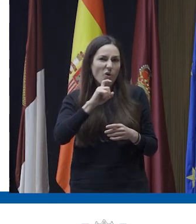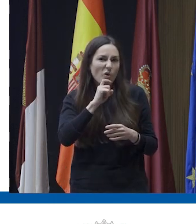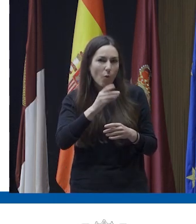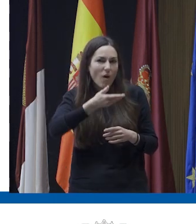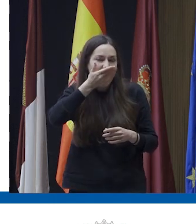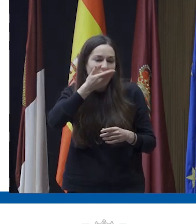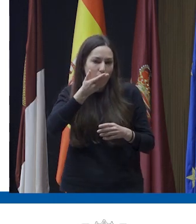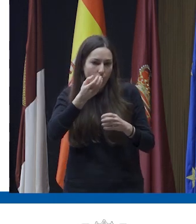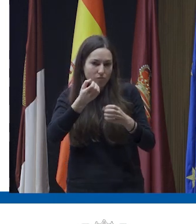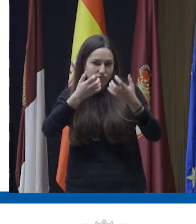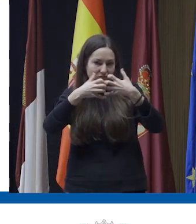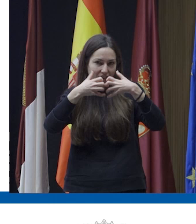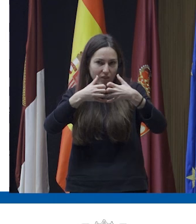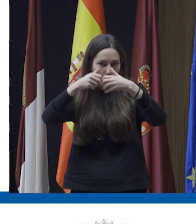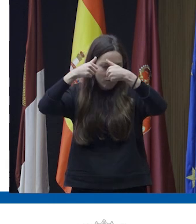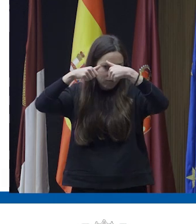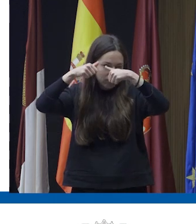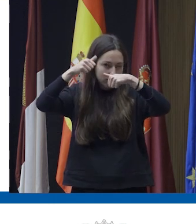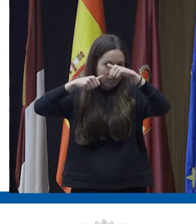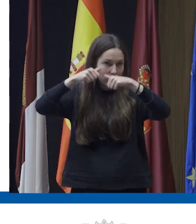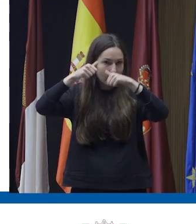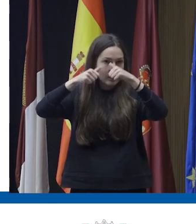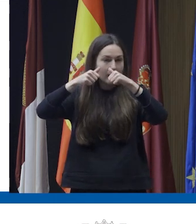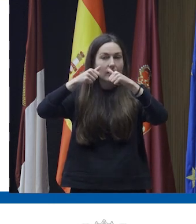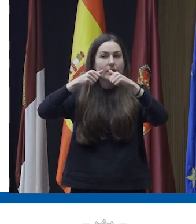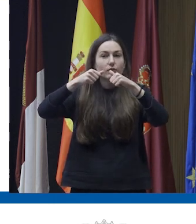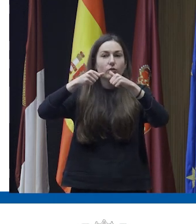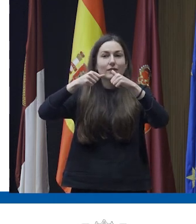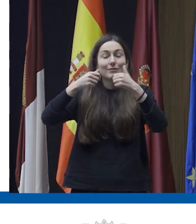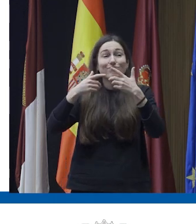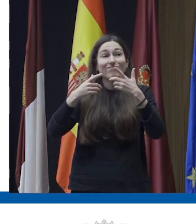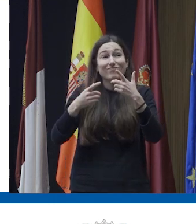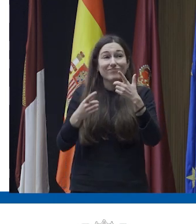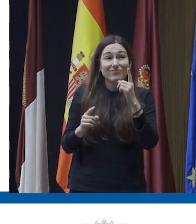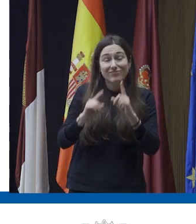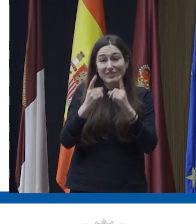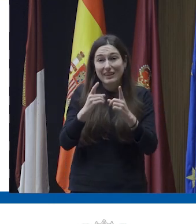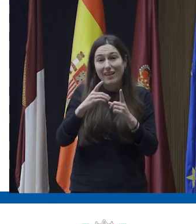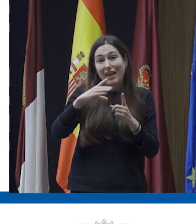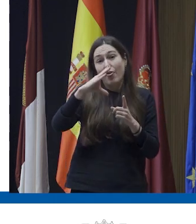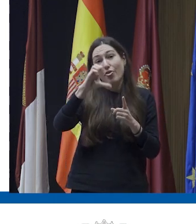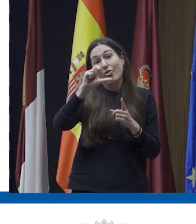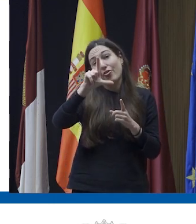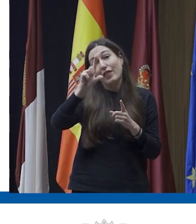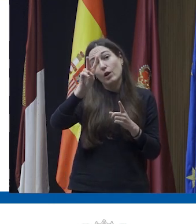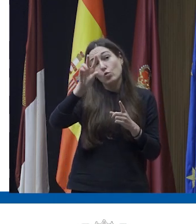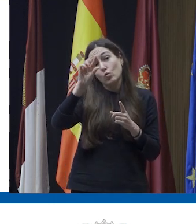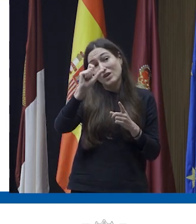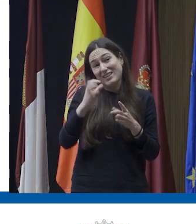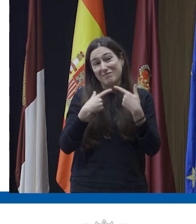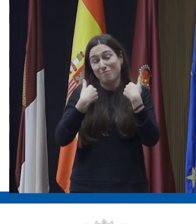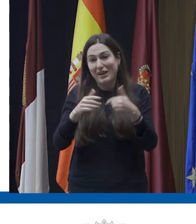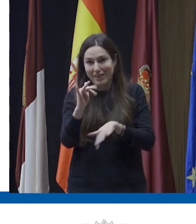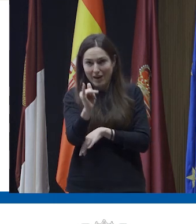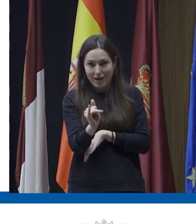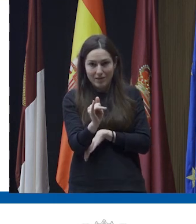en la cirugía pues hay una pérdida de células porque genera calor y se pierde un porcentaje de células. Entonces nosotros durante la cirugía pues empleamos